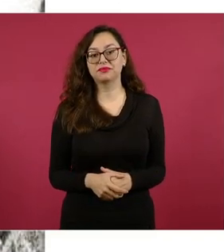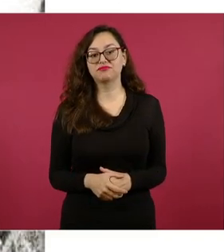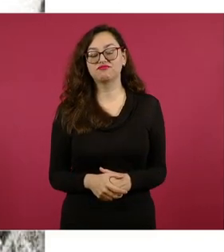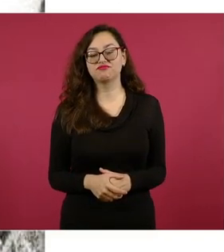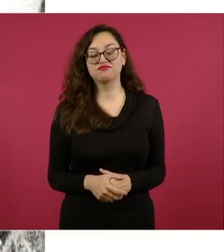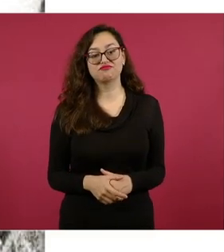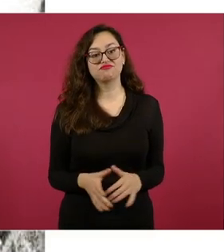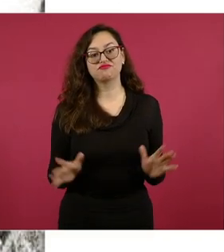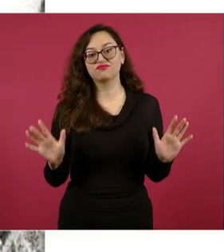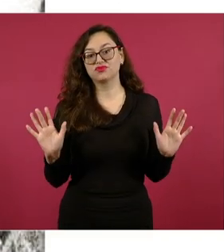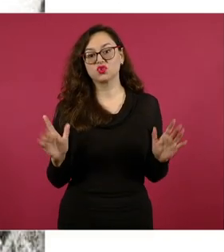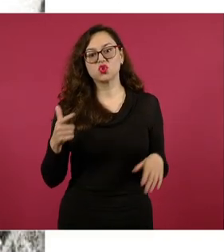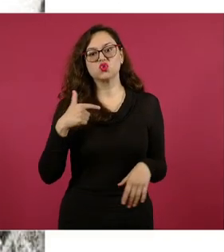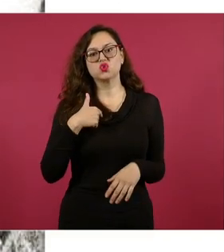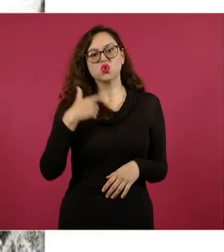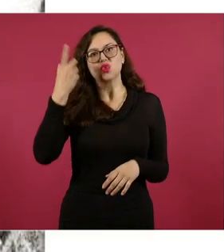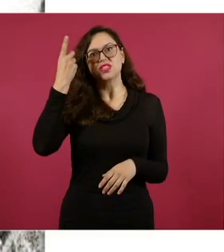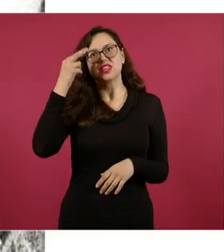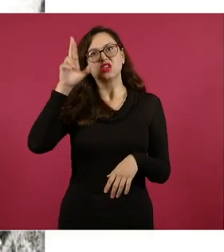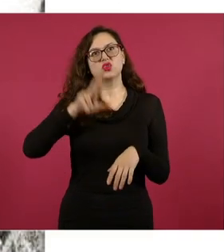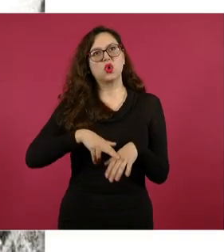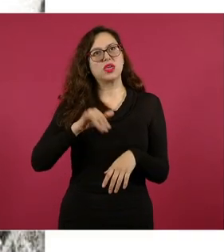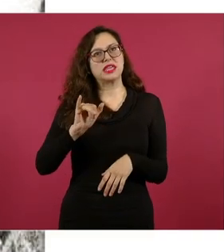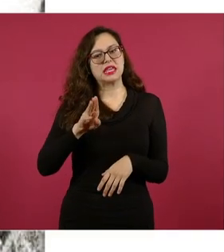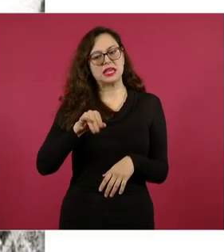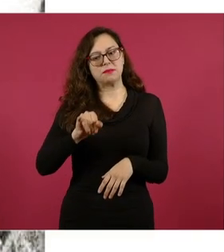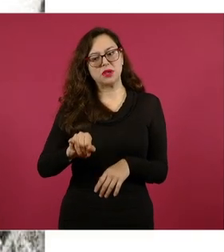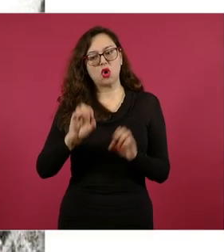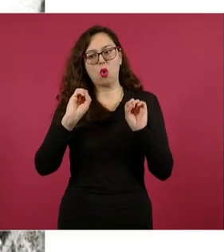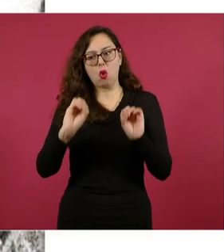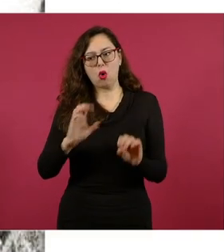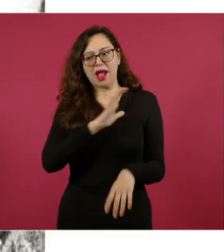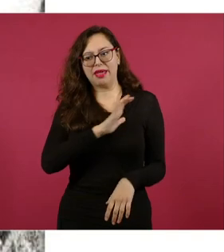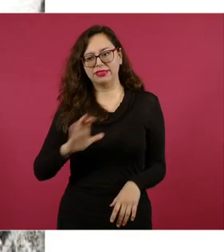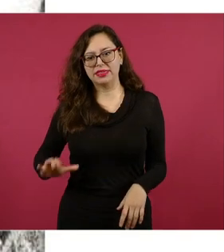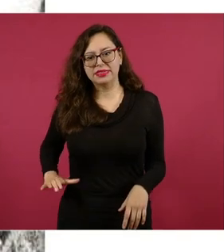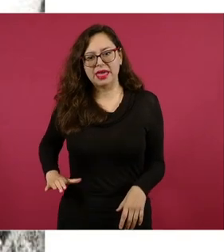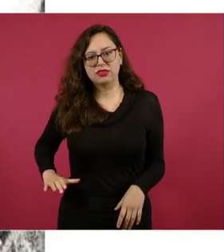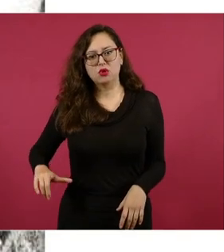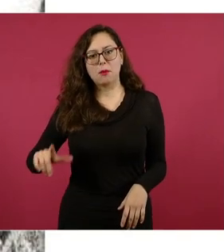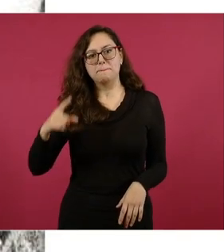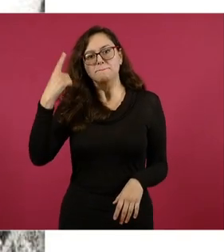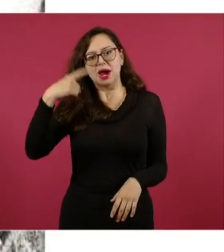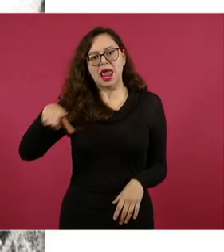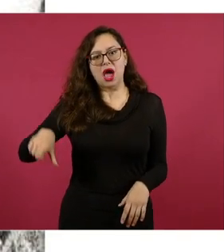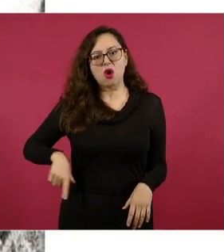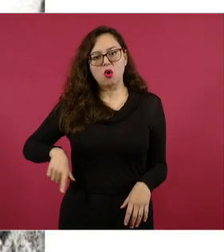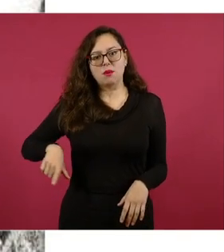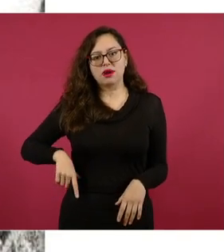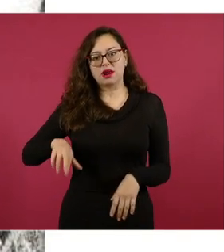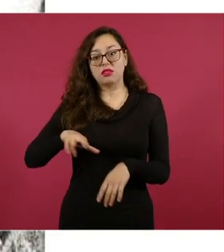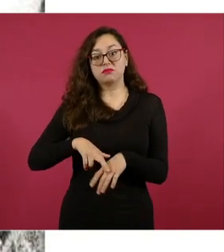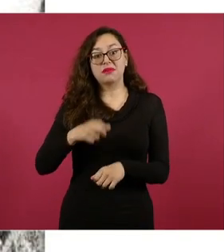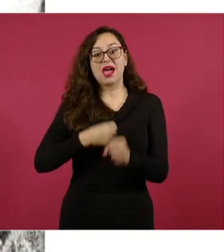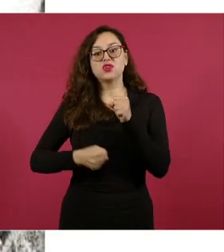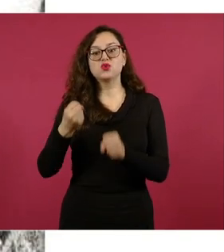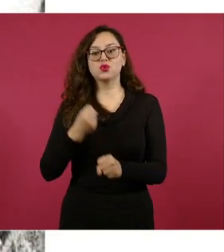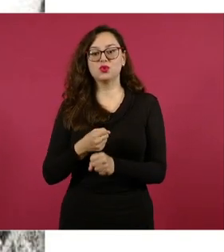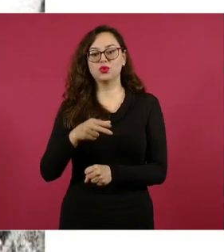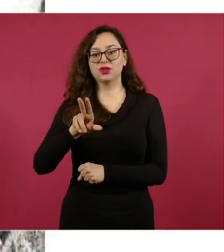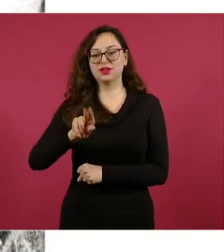no sé si era yo director del INI o ya era yo candidato a la gobernatura en el 88.